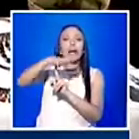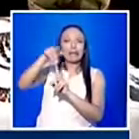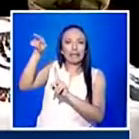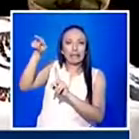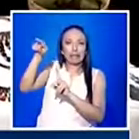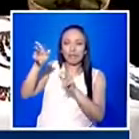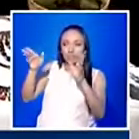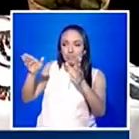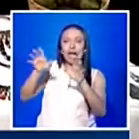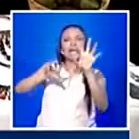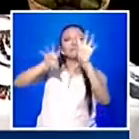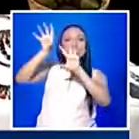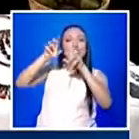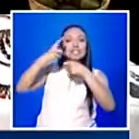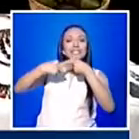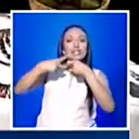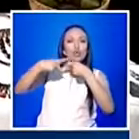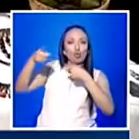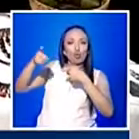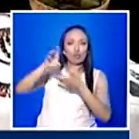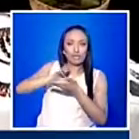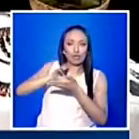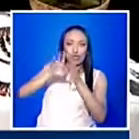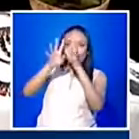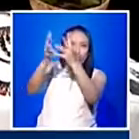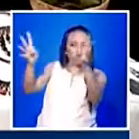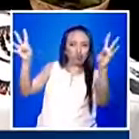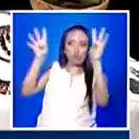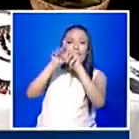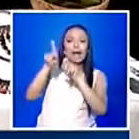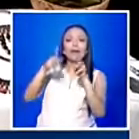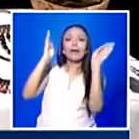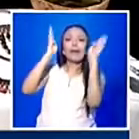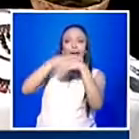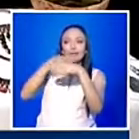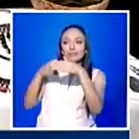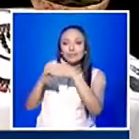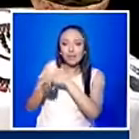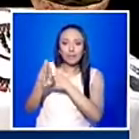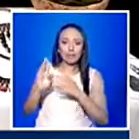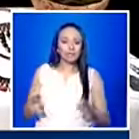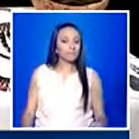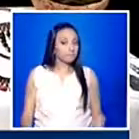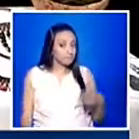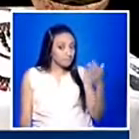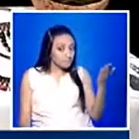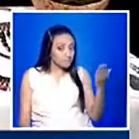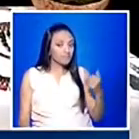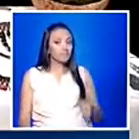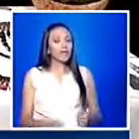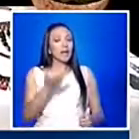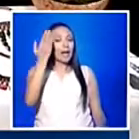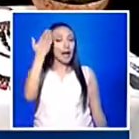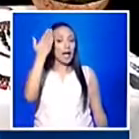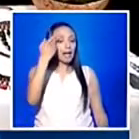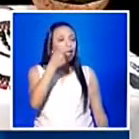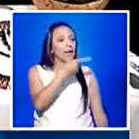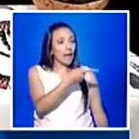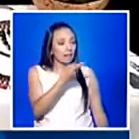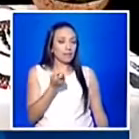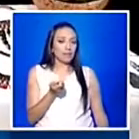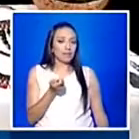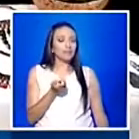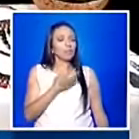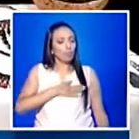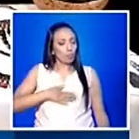más detalles de este gran evento, que también está representado aquí por el alcalde de Gualaquiza, en la provincia de Morona, Santiago.